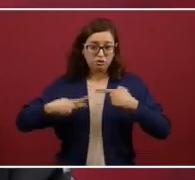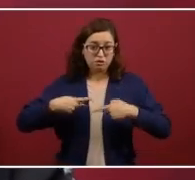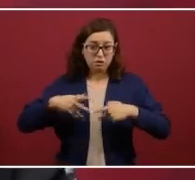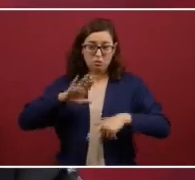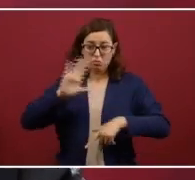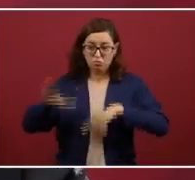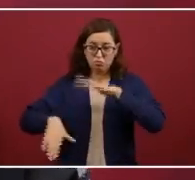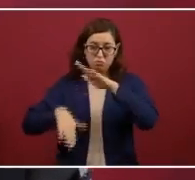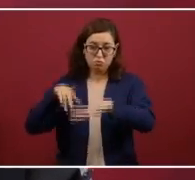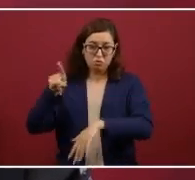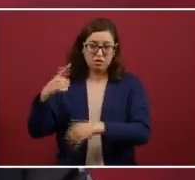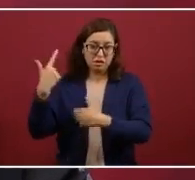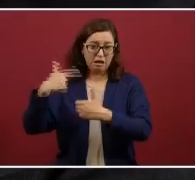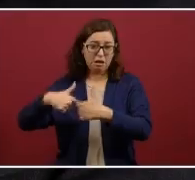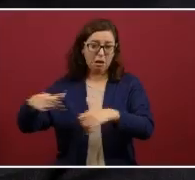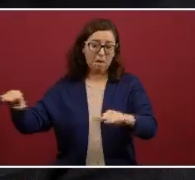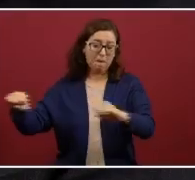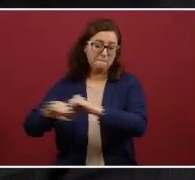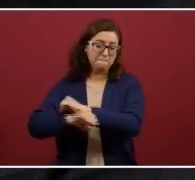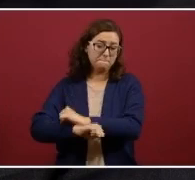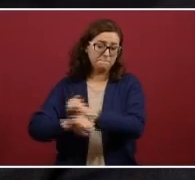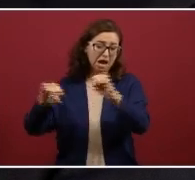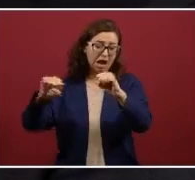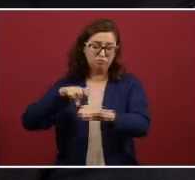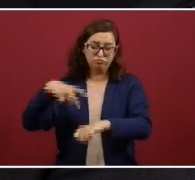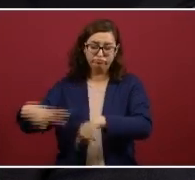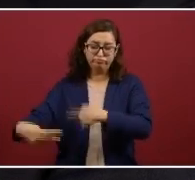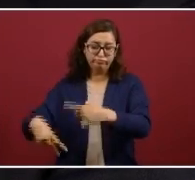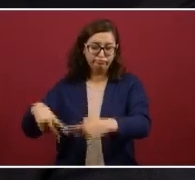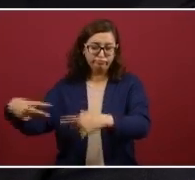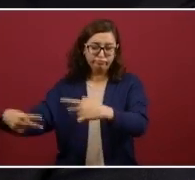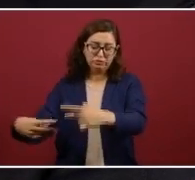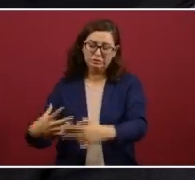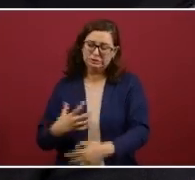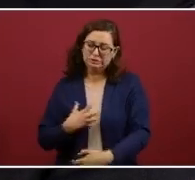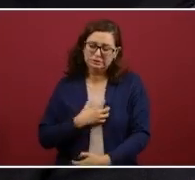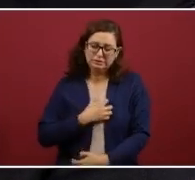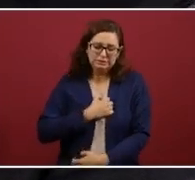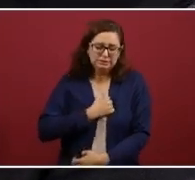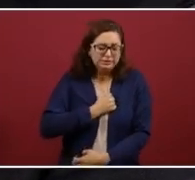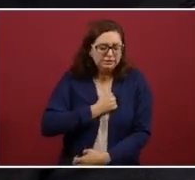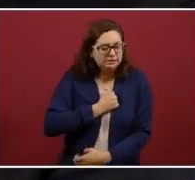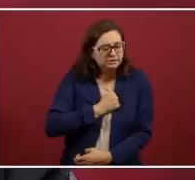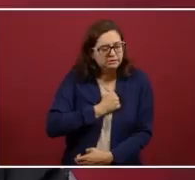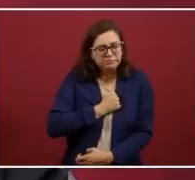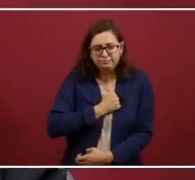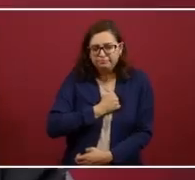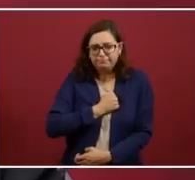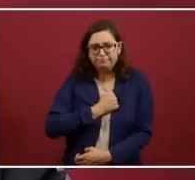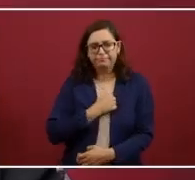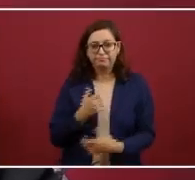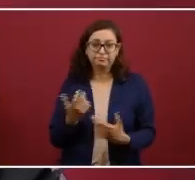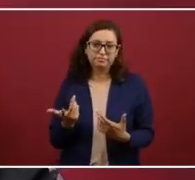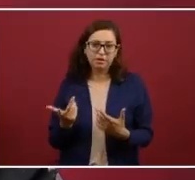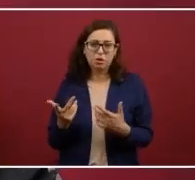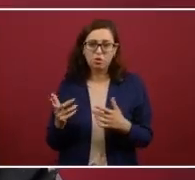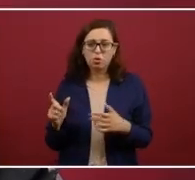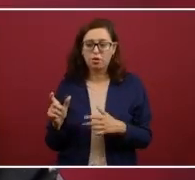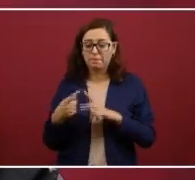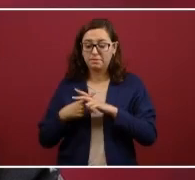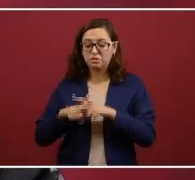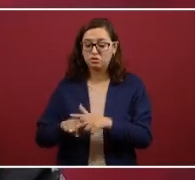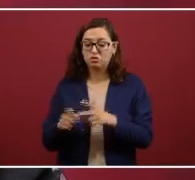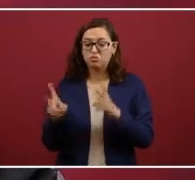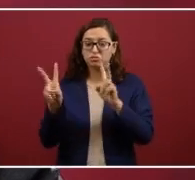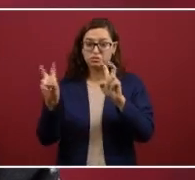con la explosión que se produjo por este tema del robo de